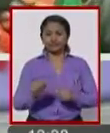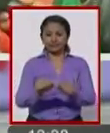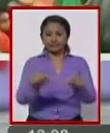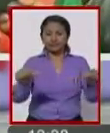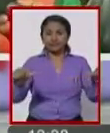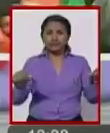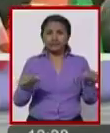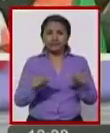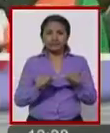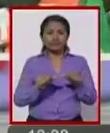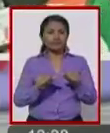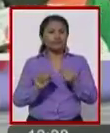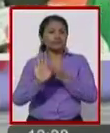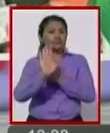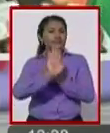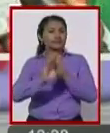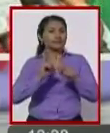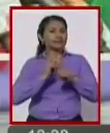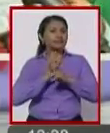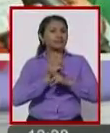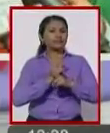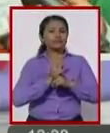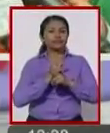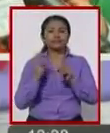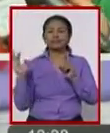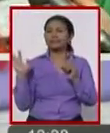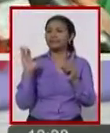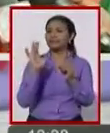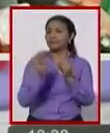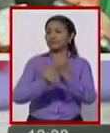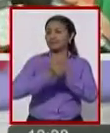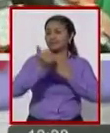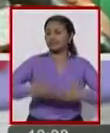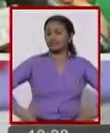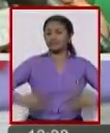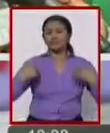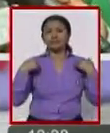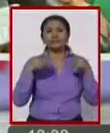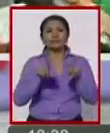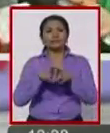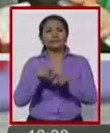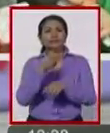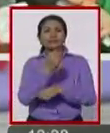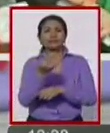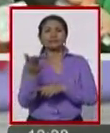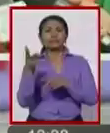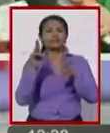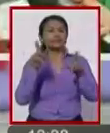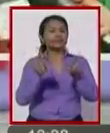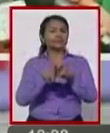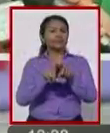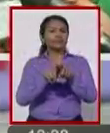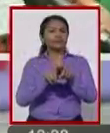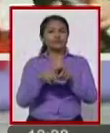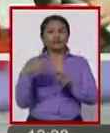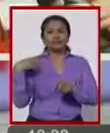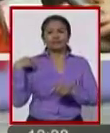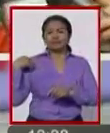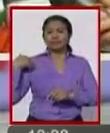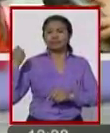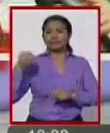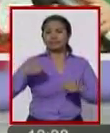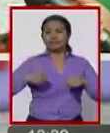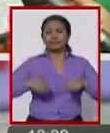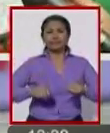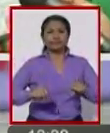las áreas cercanas, evitando que todos los espectadores puedan acercarse y poner en riesgo su vida. Y también, obviamente, hemos estado con la gerencia y los dueños